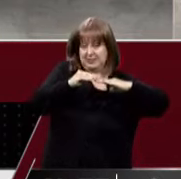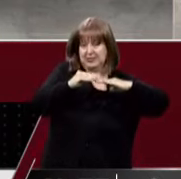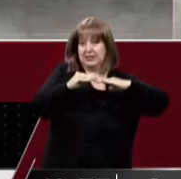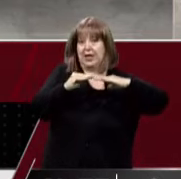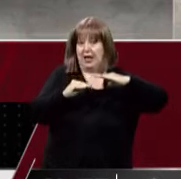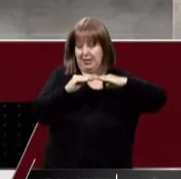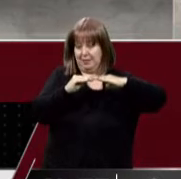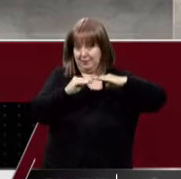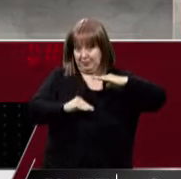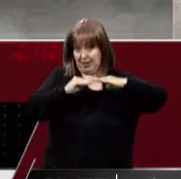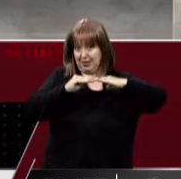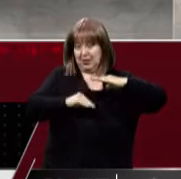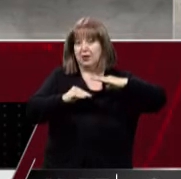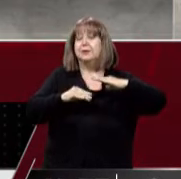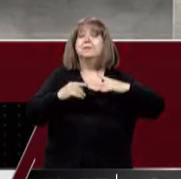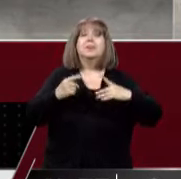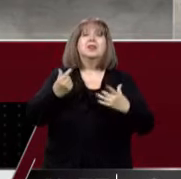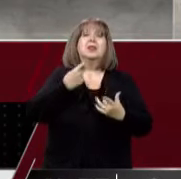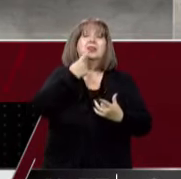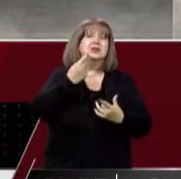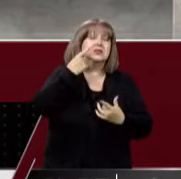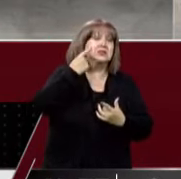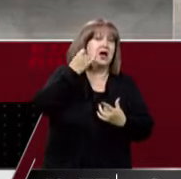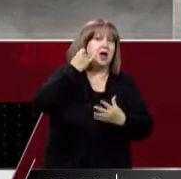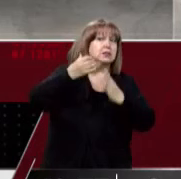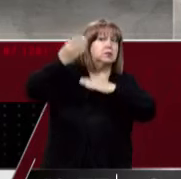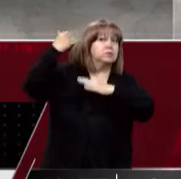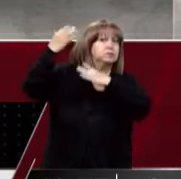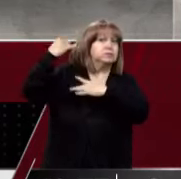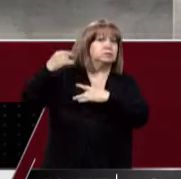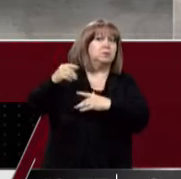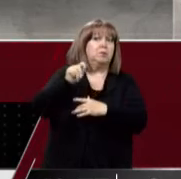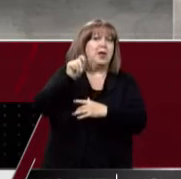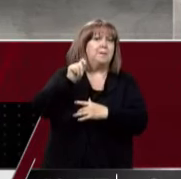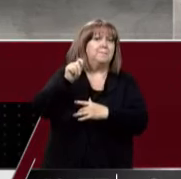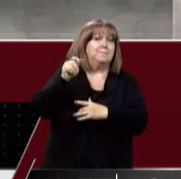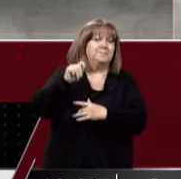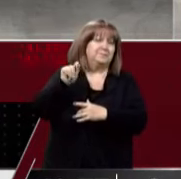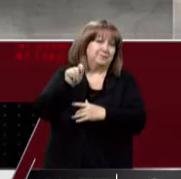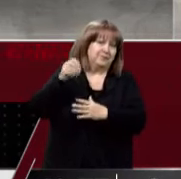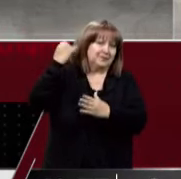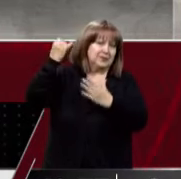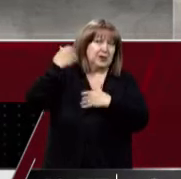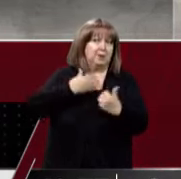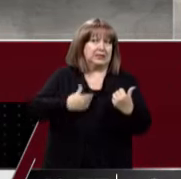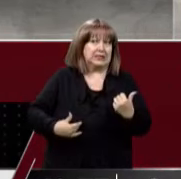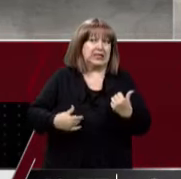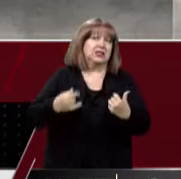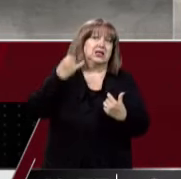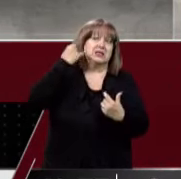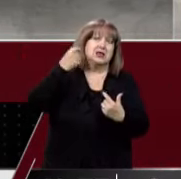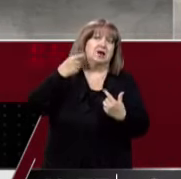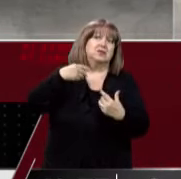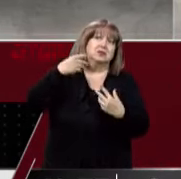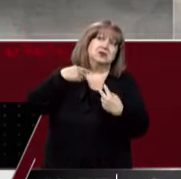que los rumores sobre la entrega de esta suma habían surgido a mediados del mes pasado, claro. Cuando el presidente estaba en su gira oficial por